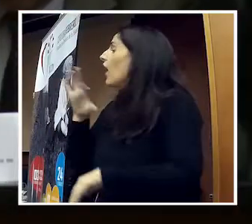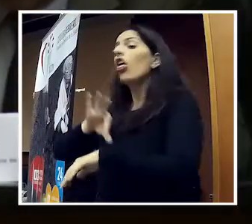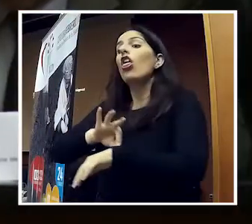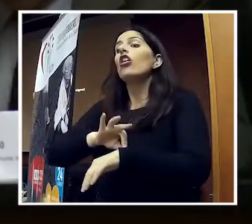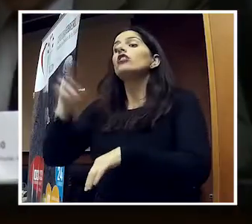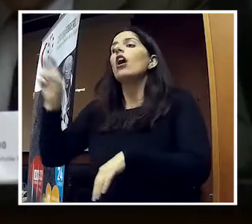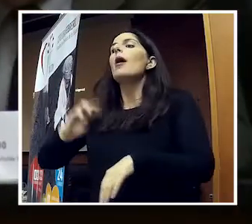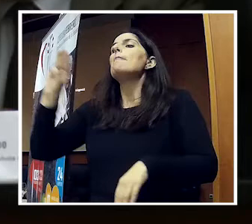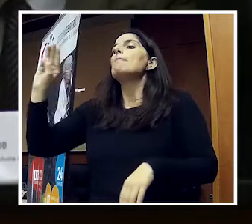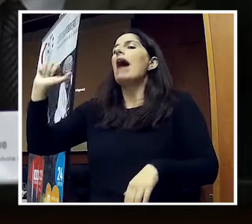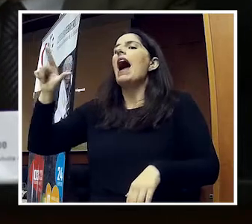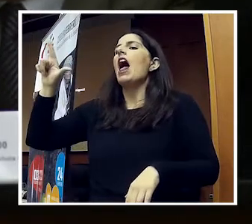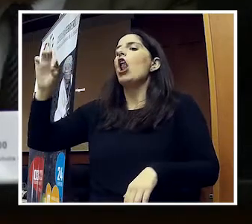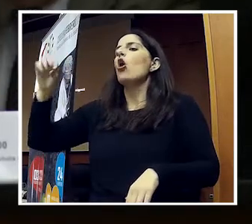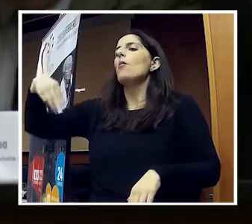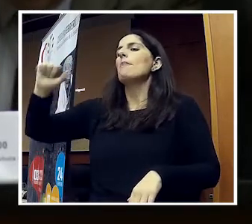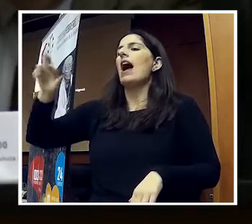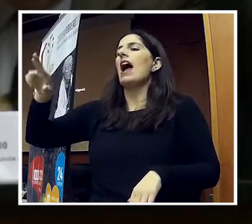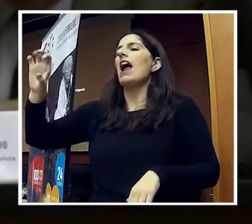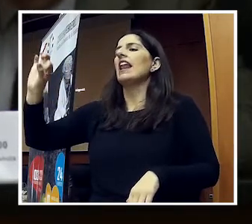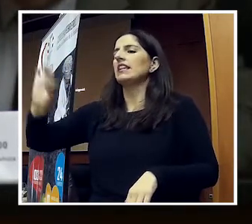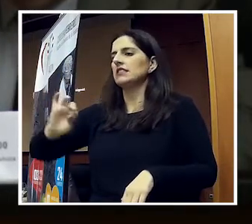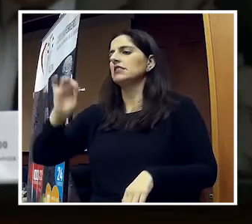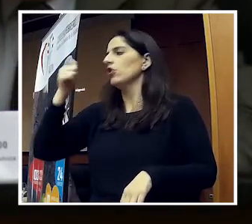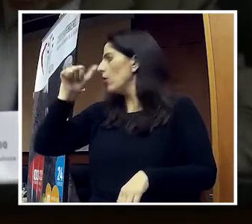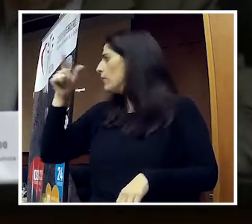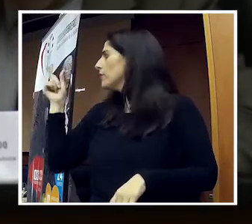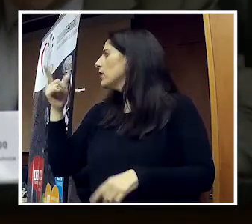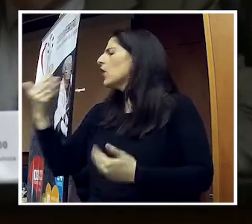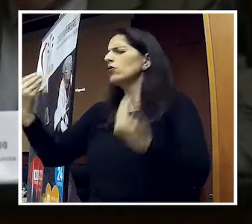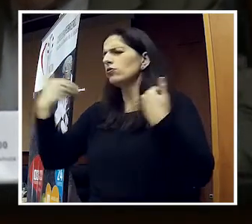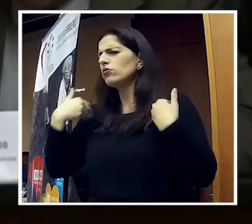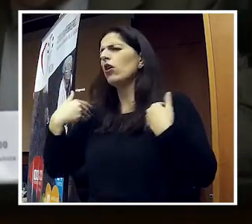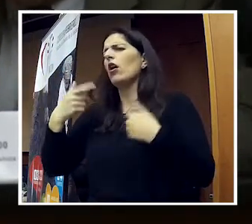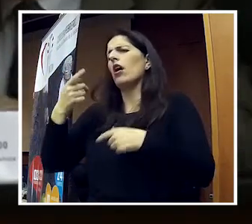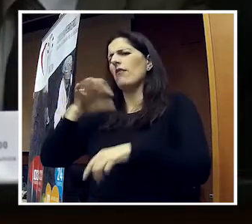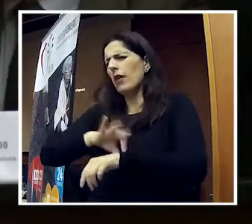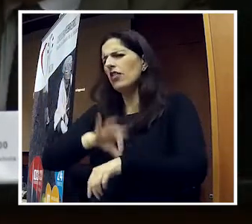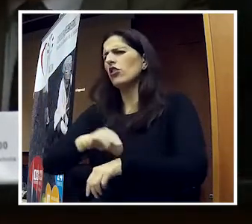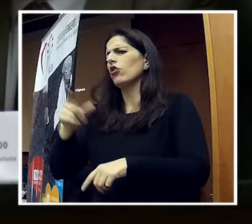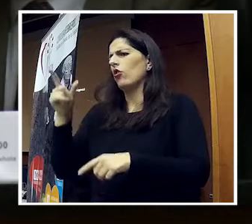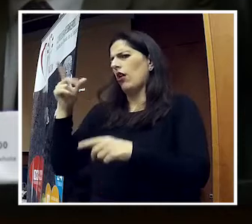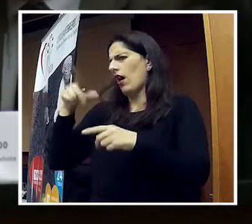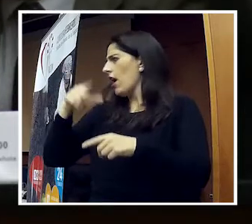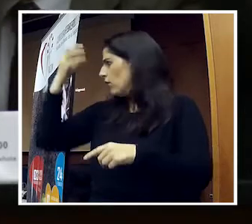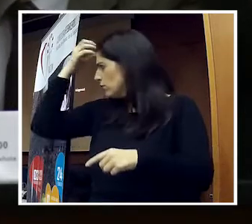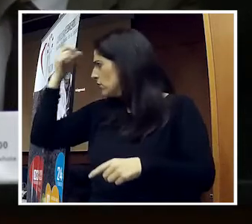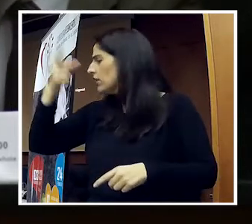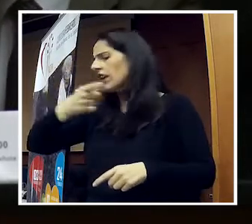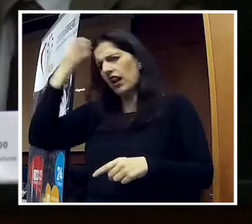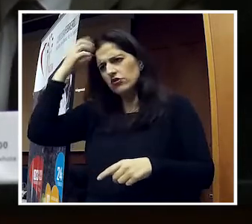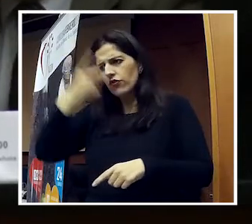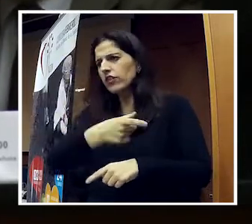Reina Sofía, es profesor asociado de Ciencias de la Salud, tutor de residentes, miembro experto y autor